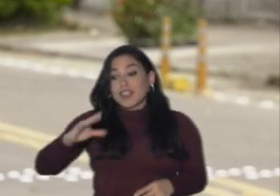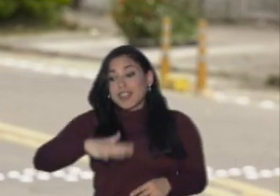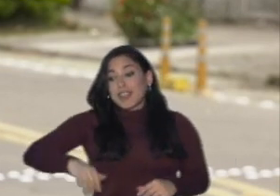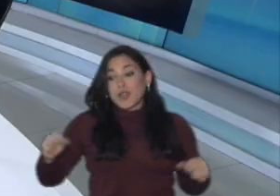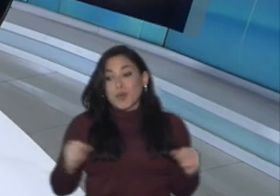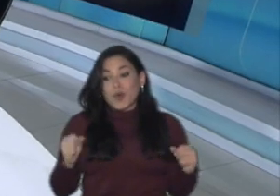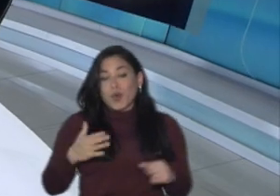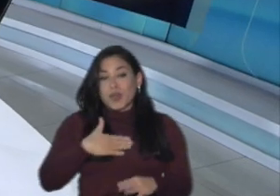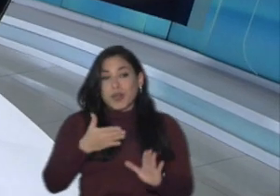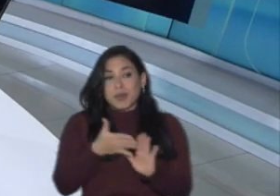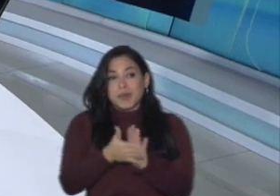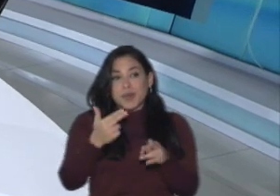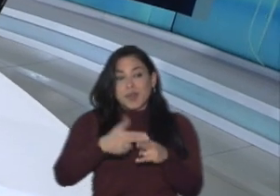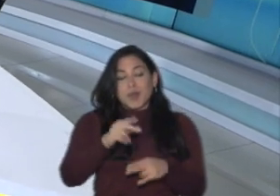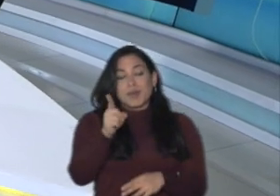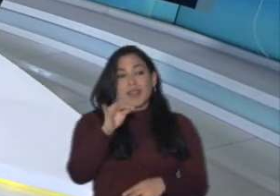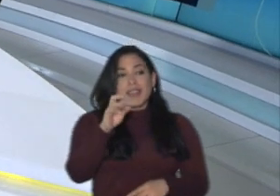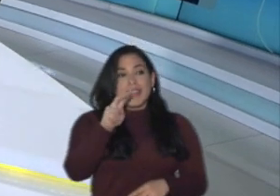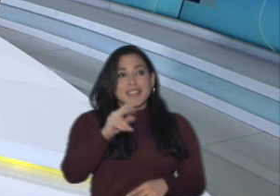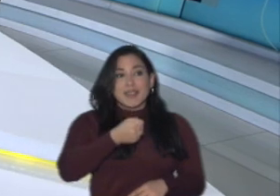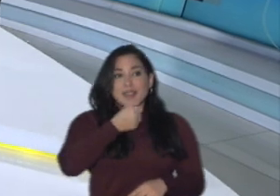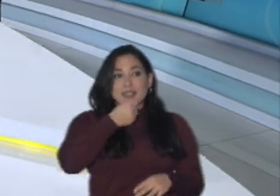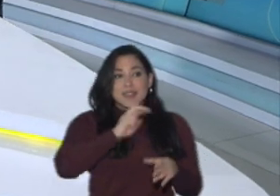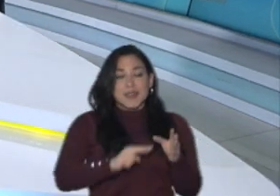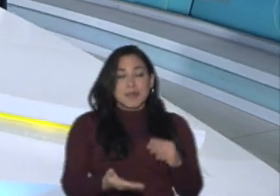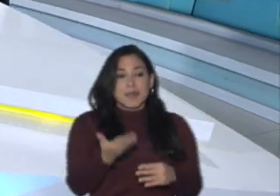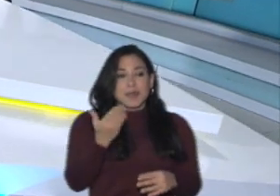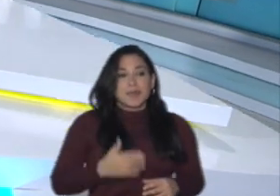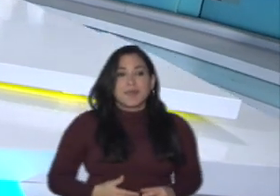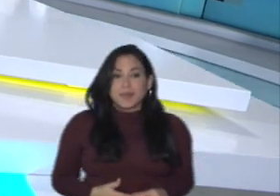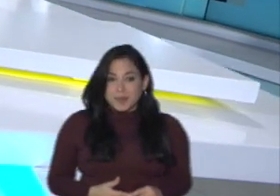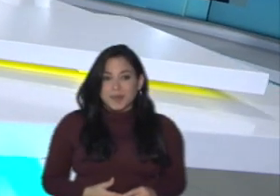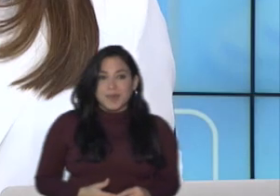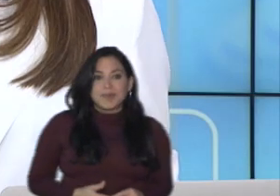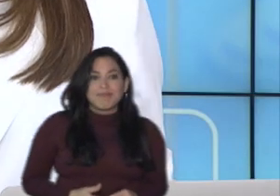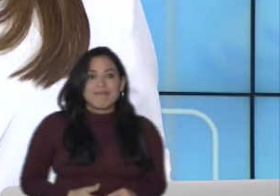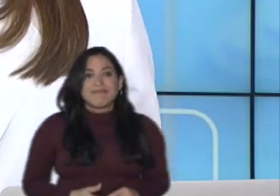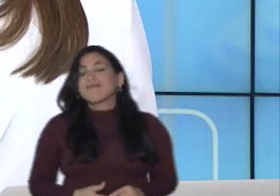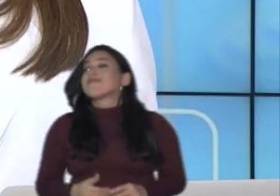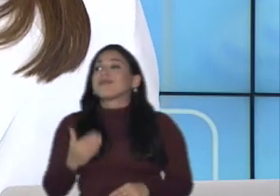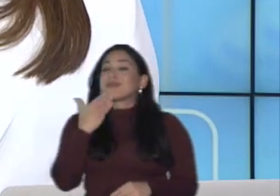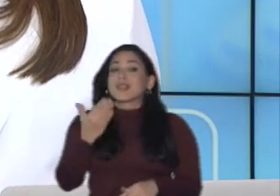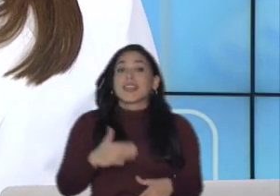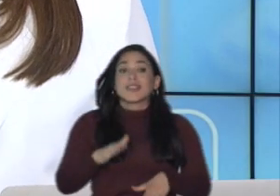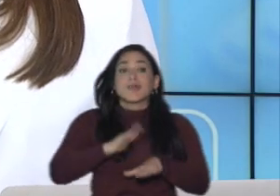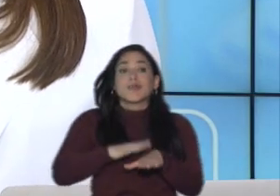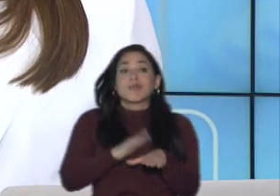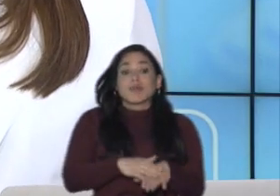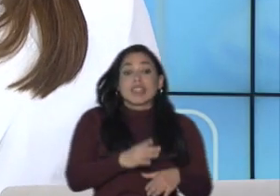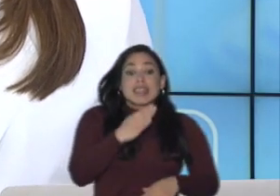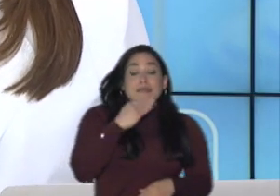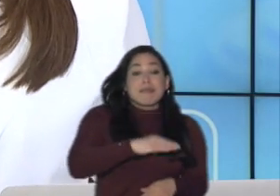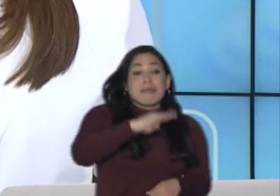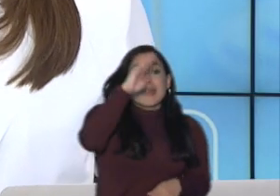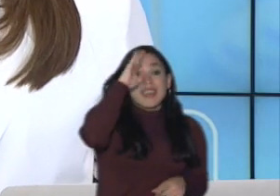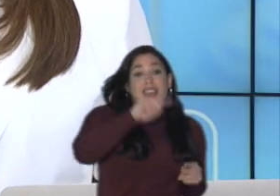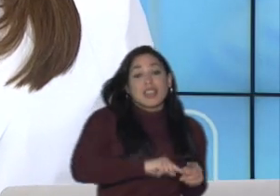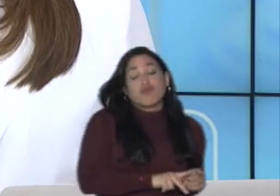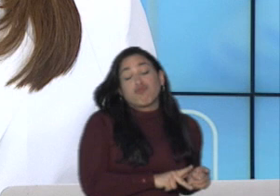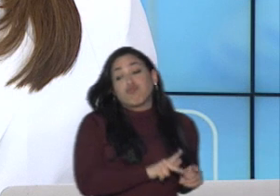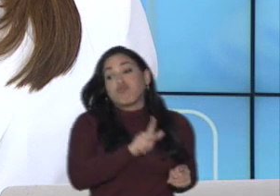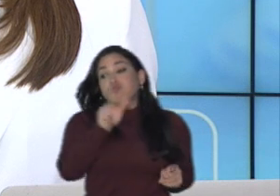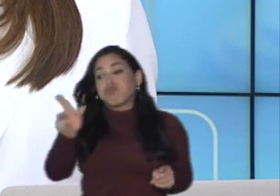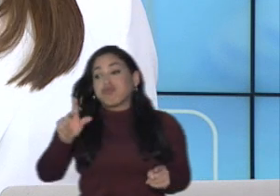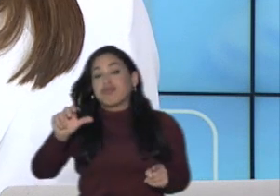Bogotá informó Stig Luengas para Noticentro 1 CMI. Stig, muchas gracias. Y en la vía Medellín-Amalfi, un grupo